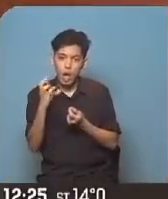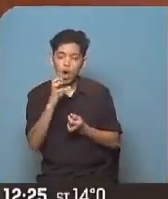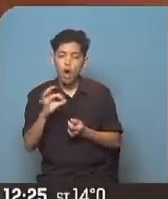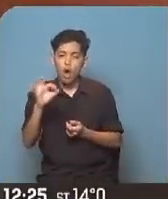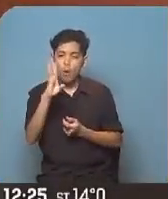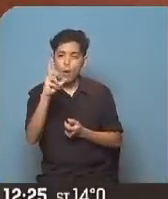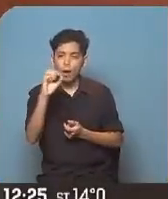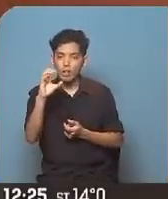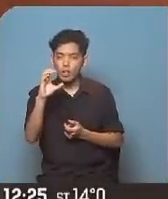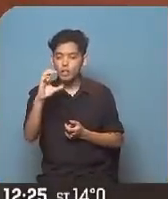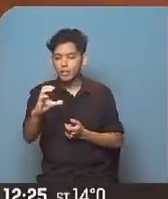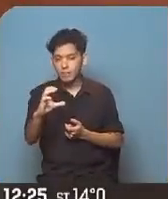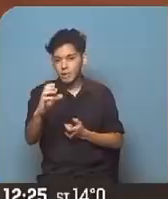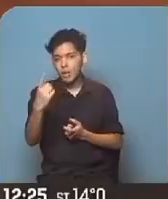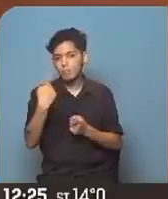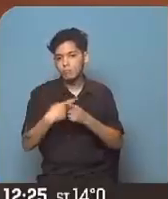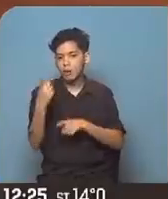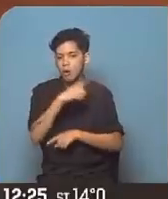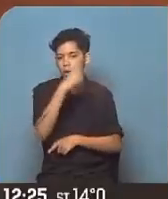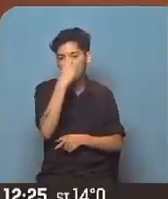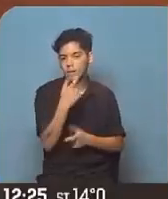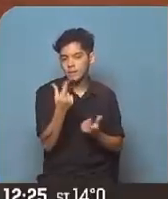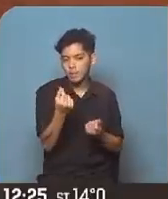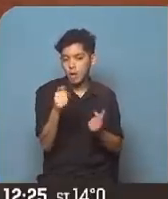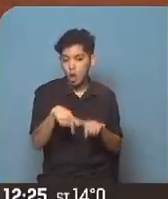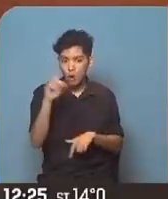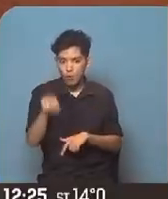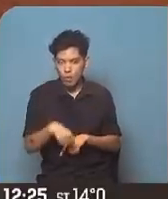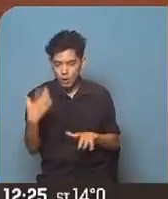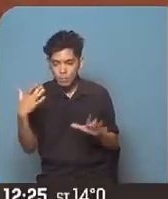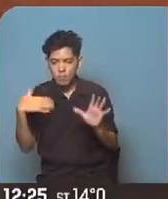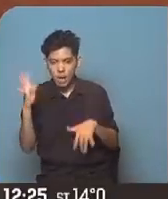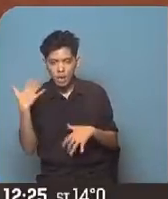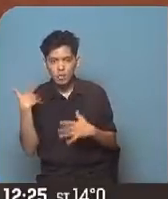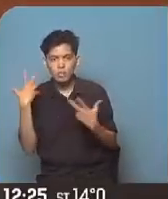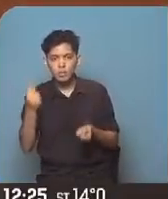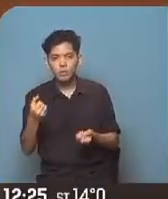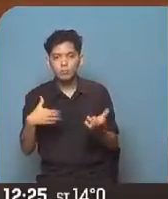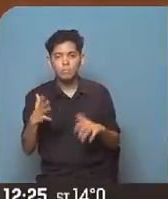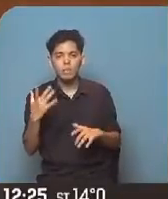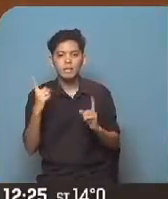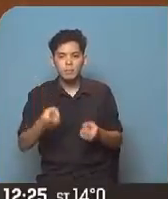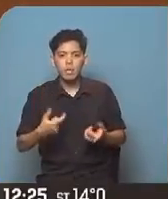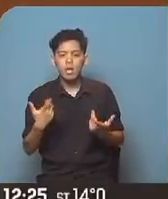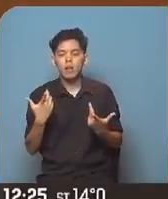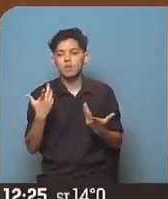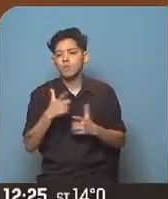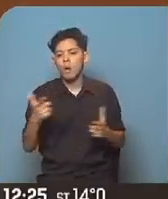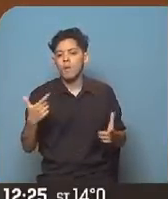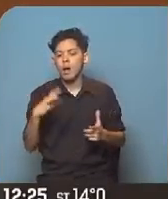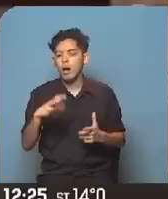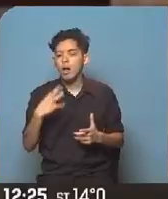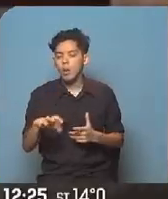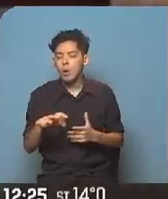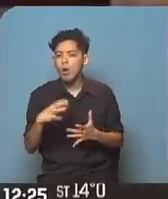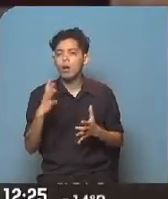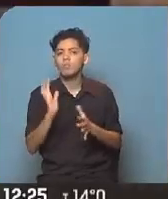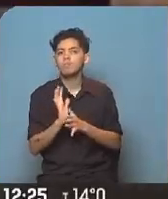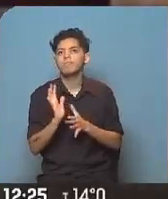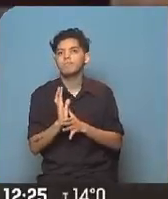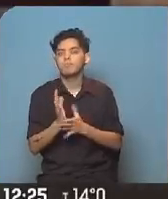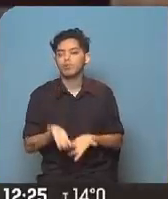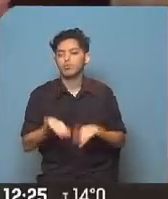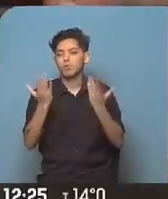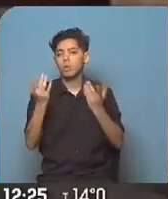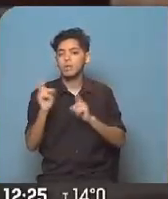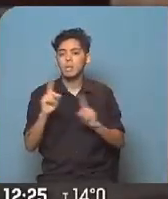más específico. ¿Eso tuvo efecto hoy? Sí, hoy eso tuvo efecto hoy. También se suma, no hay, así como no había que desconocerlo ayer con la suba, no hay que desconocerlo